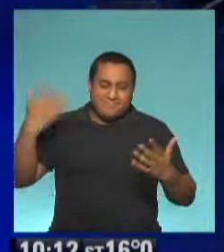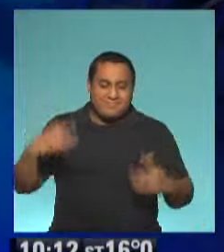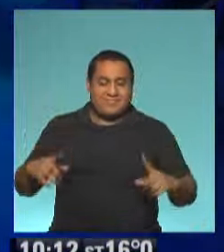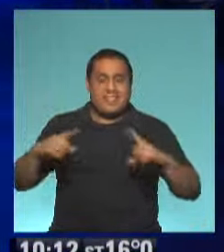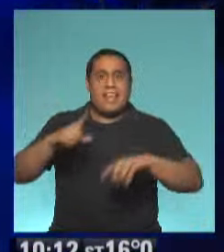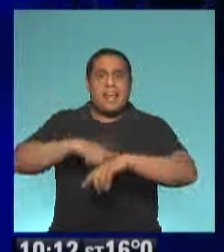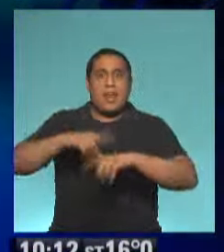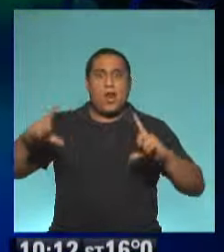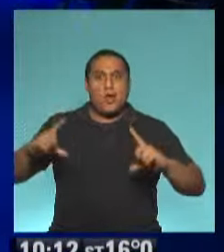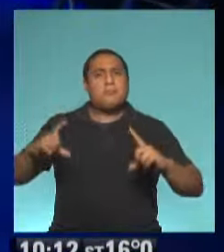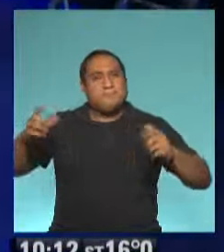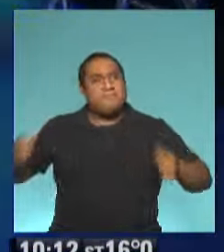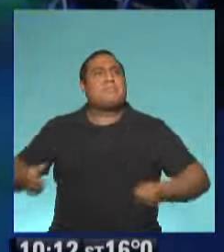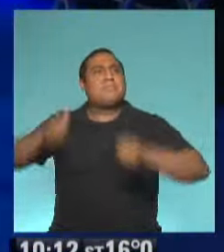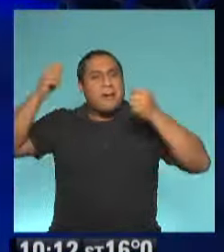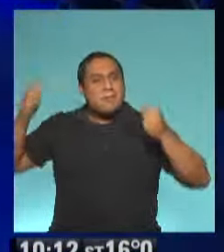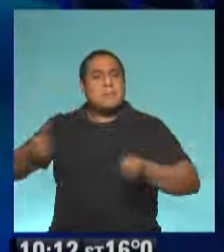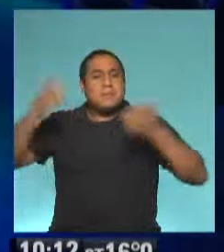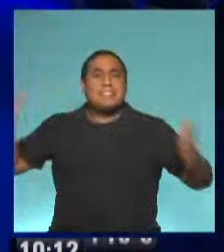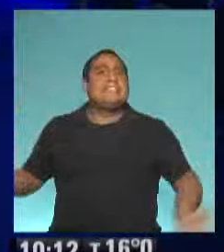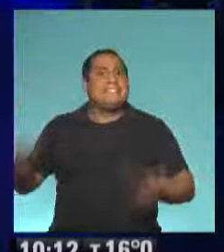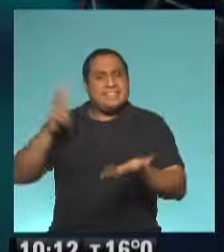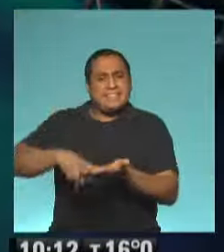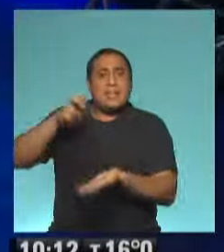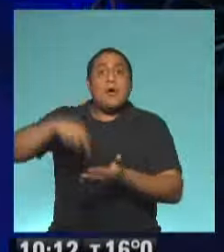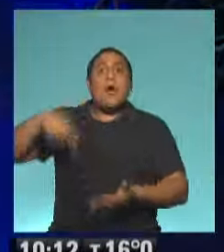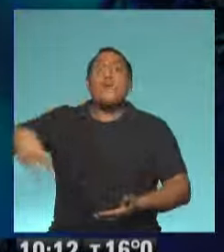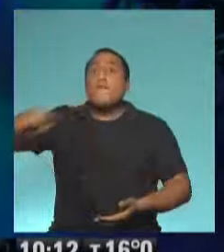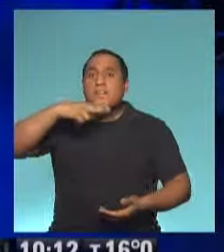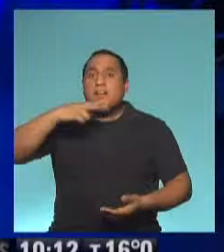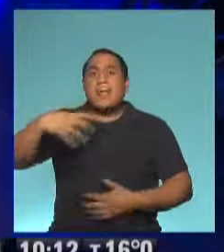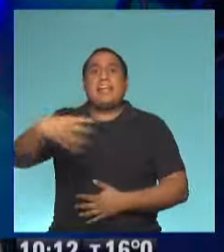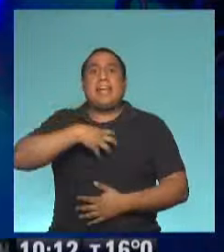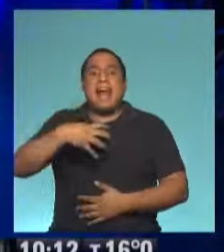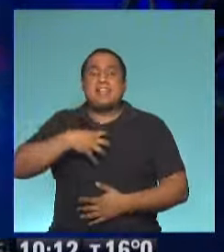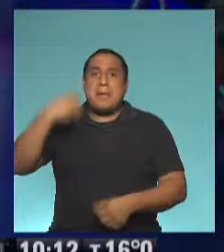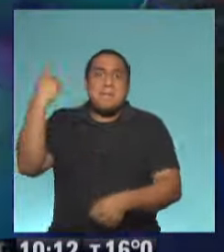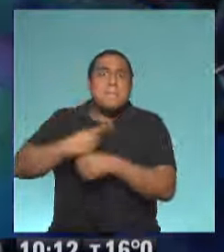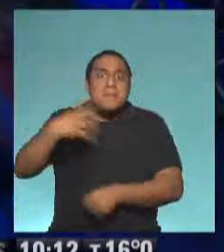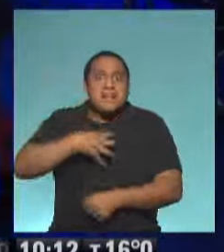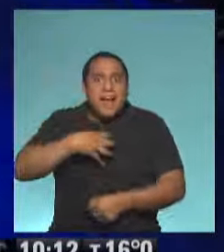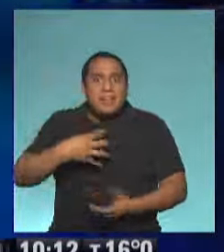a saltar, a saltar, a saltar, porque hoy es viernes y tenemos clase de primero.